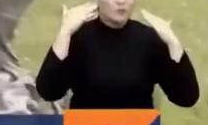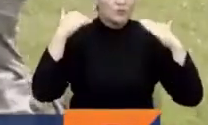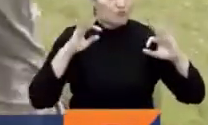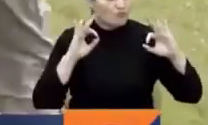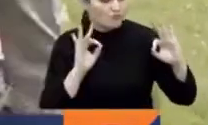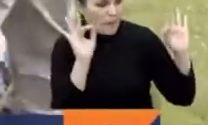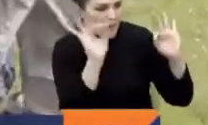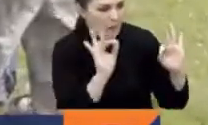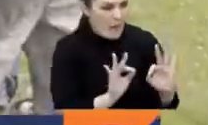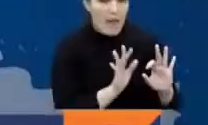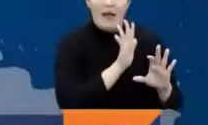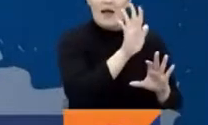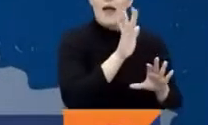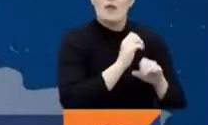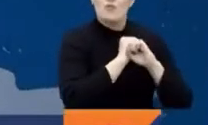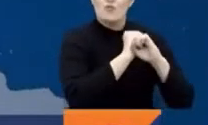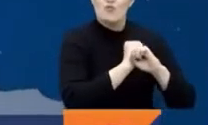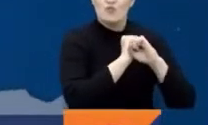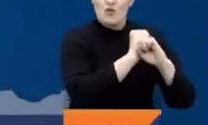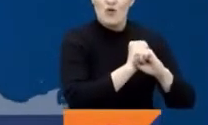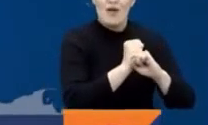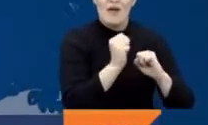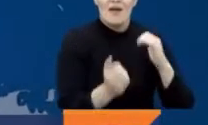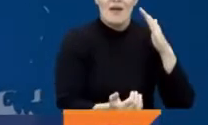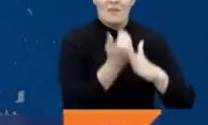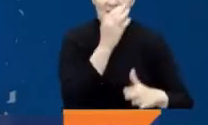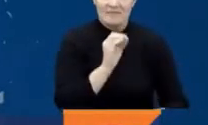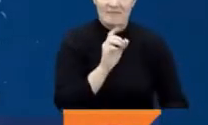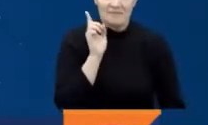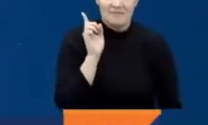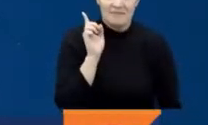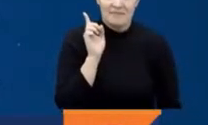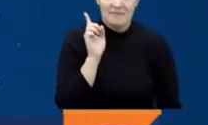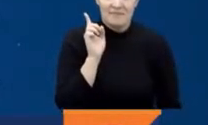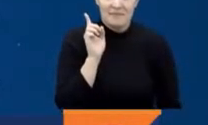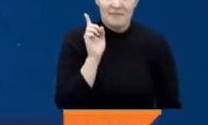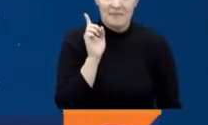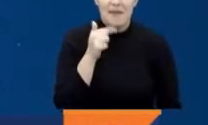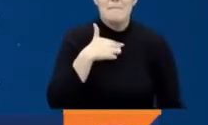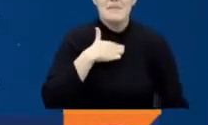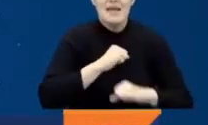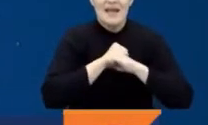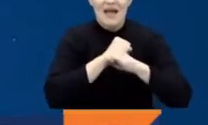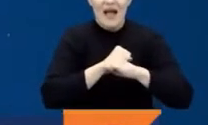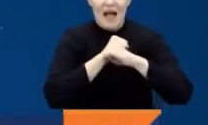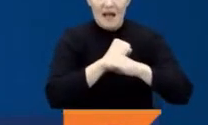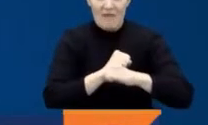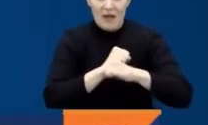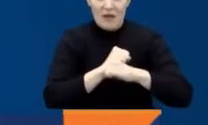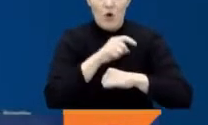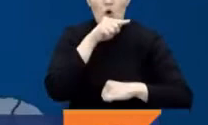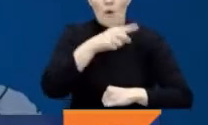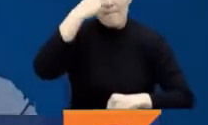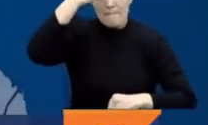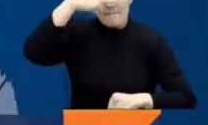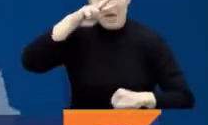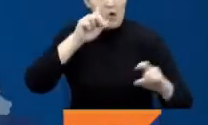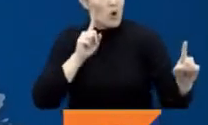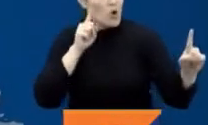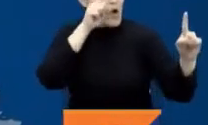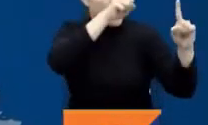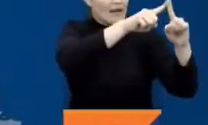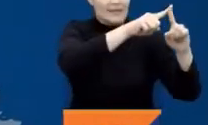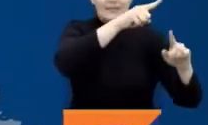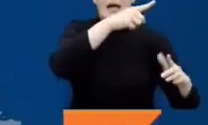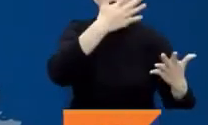era el propósito de una larga travesía para llegar a Colombia. El caballo se tuvo que ir por trailer desde Ciudad de México hasta Miami.